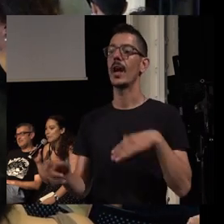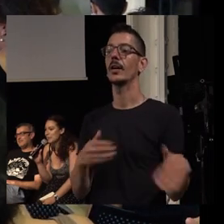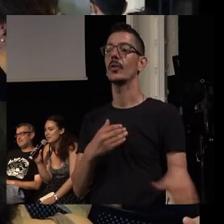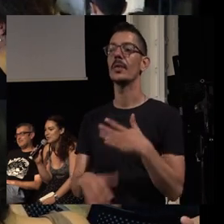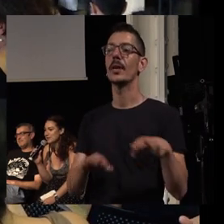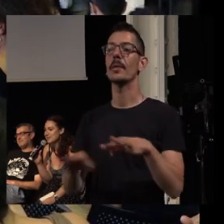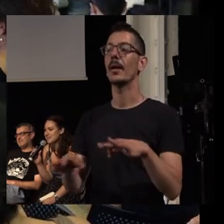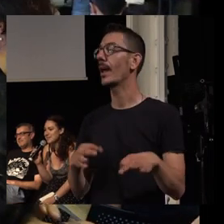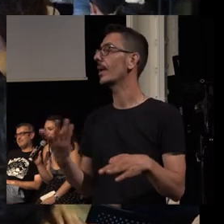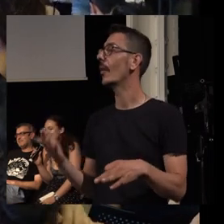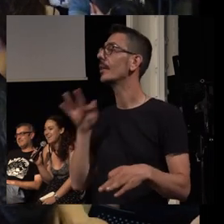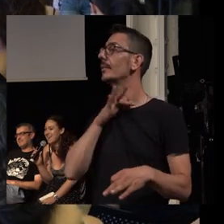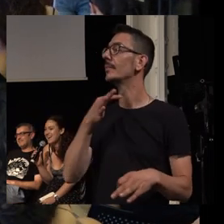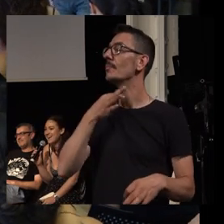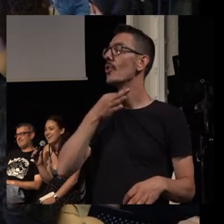És tu momento.